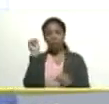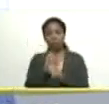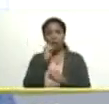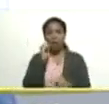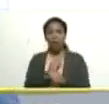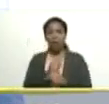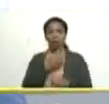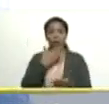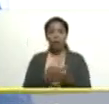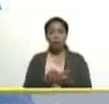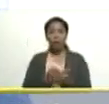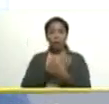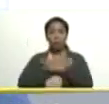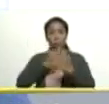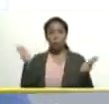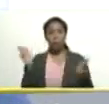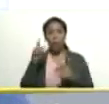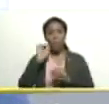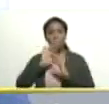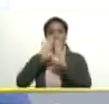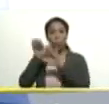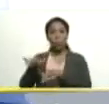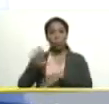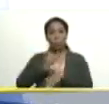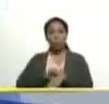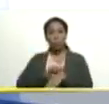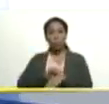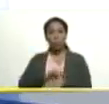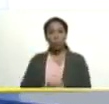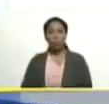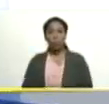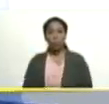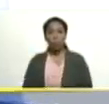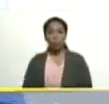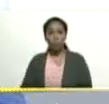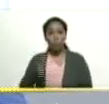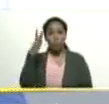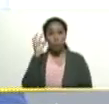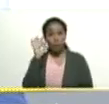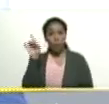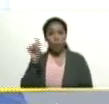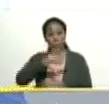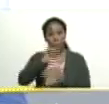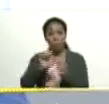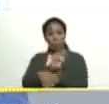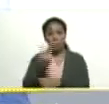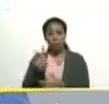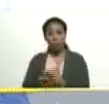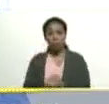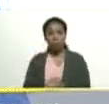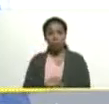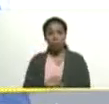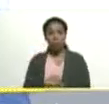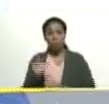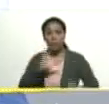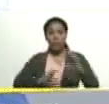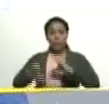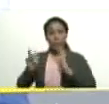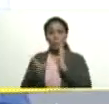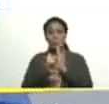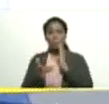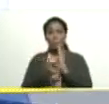agradecemos la colaboración y el apoyo de la doctora Gabriela Jiménez, vicepresidenta de Ciencia y